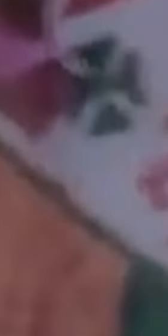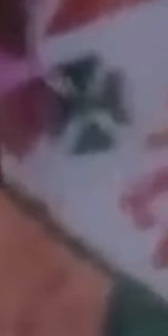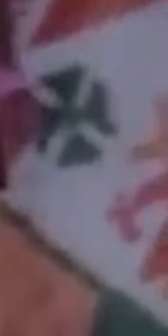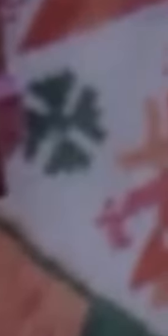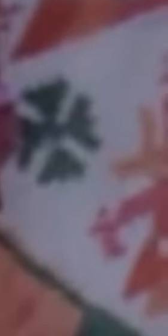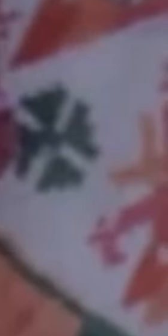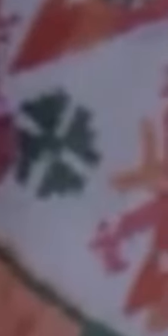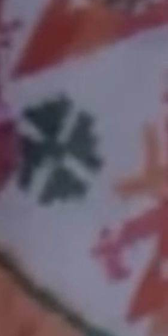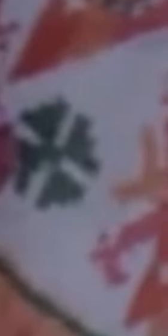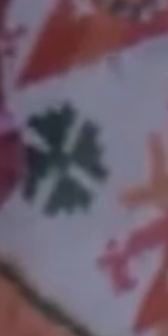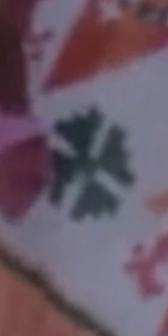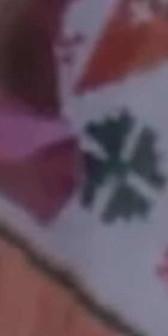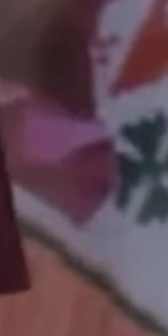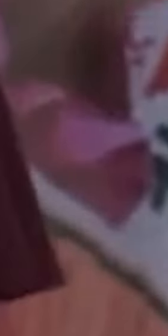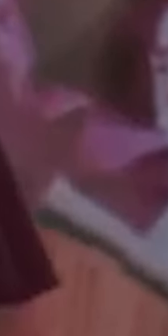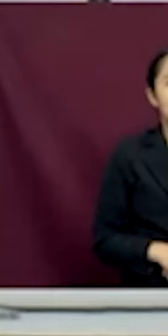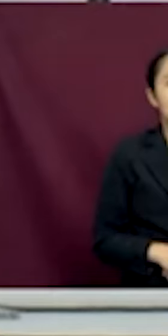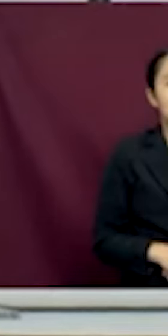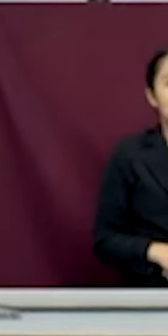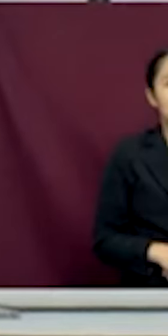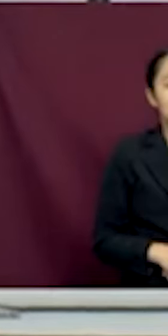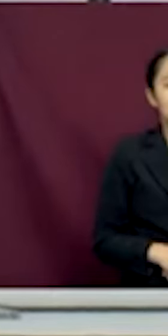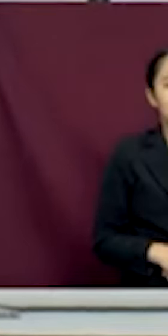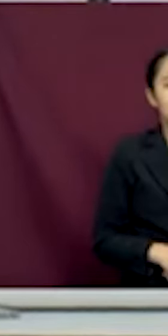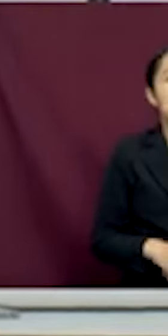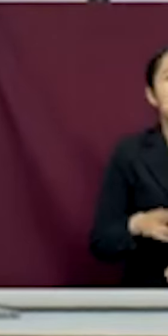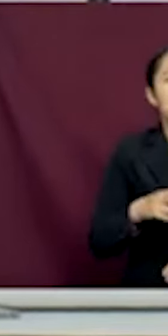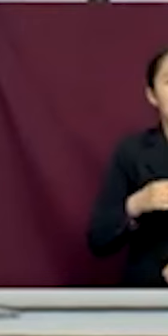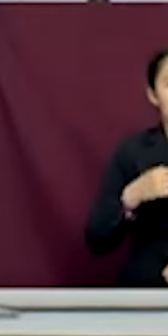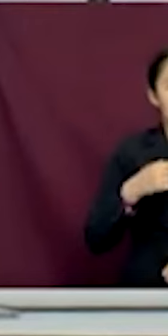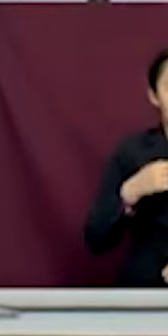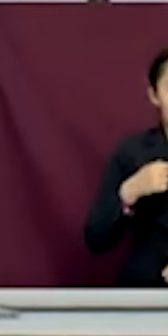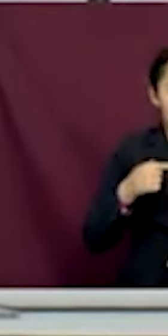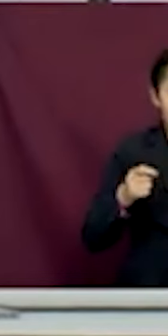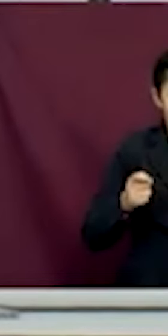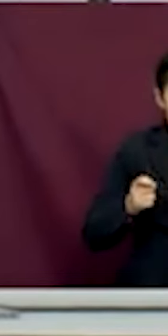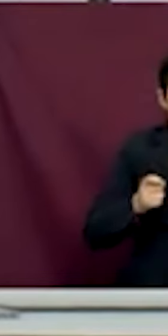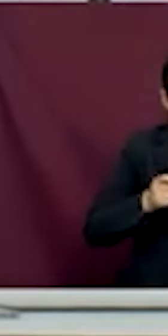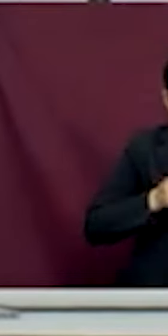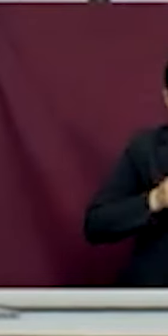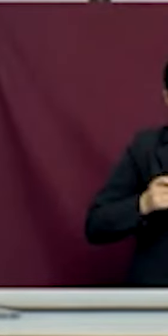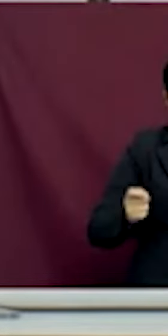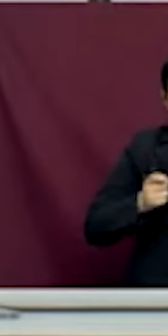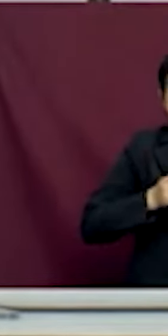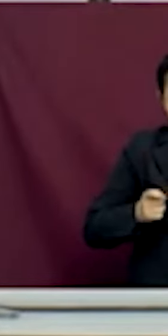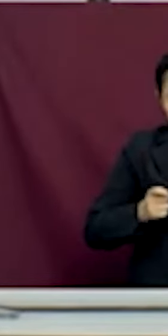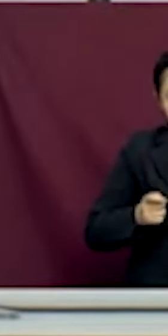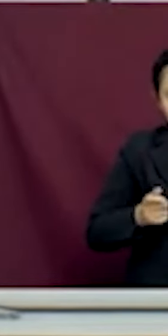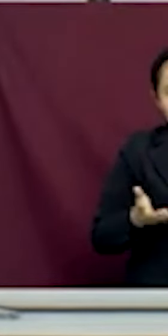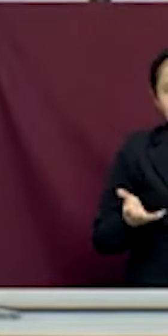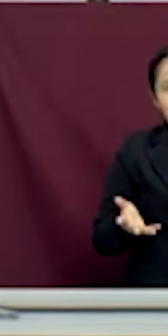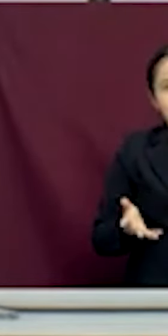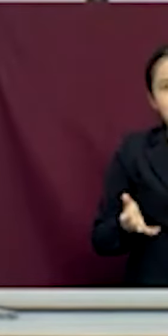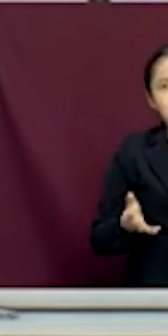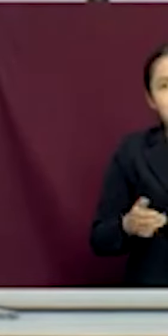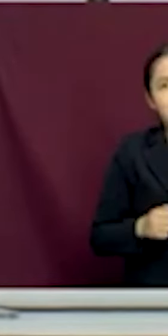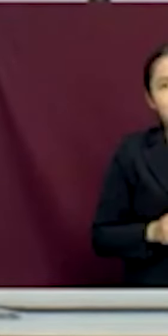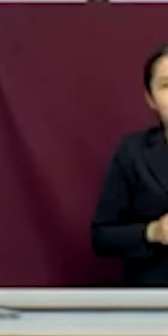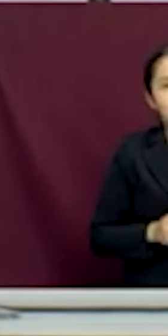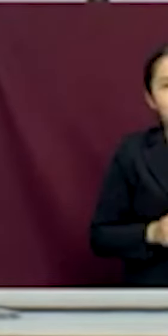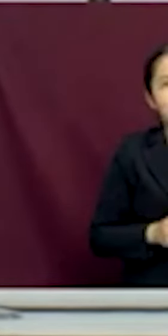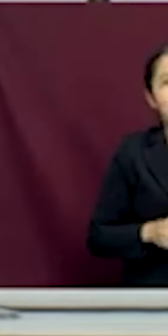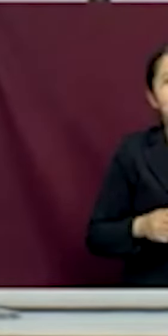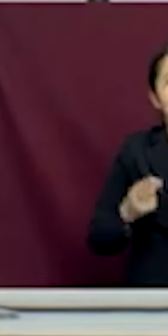la corrupción o avanzar con la transformación. Gobernaré con la obligada división